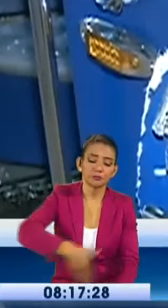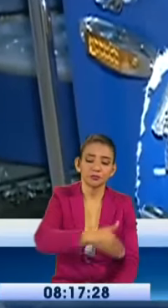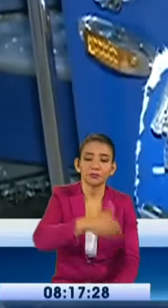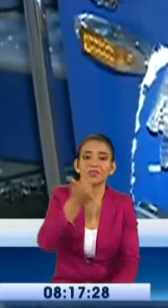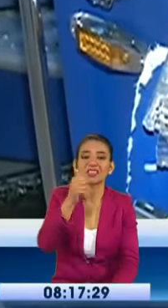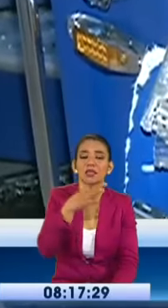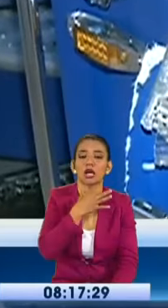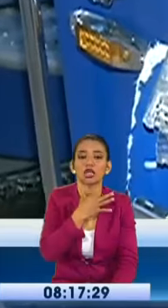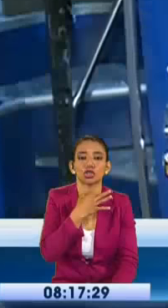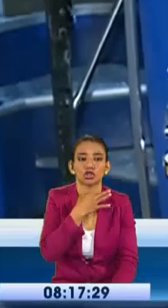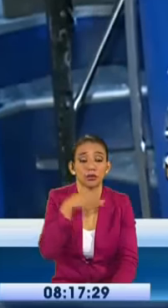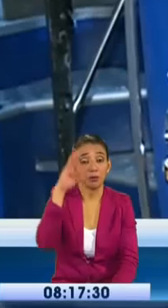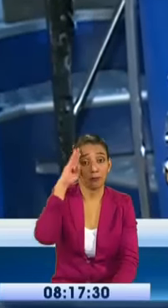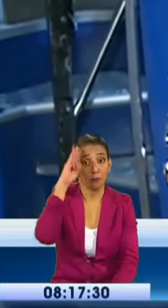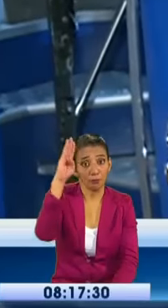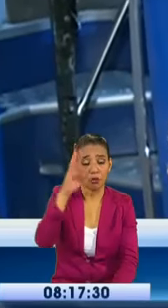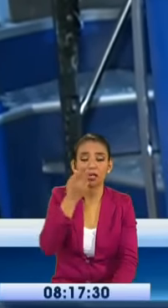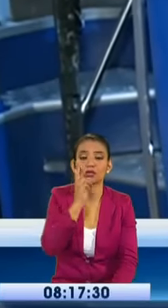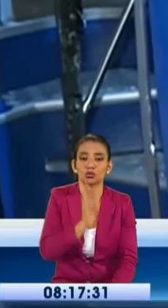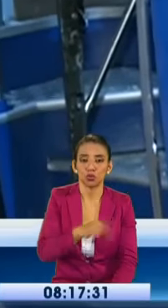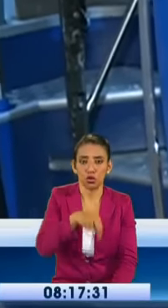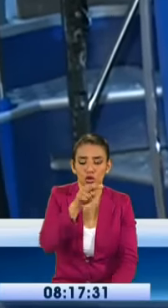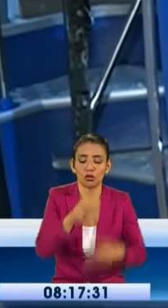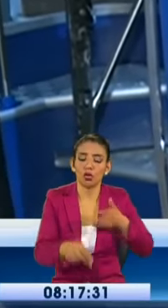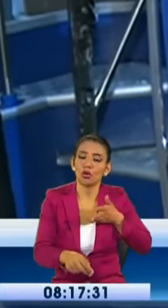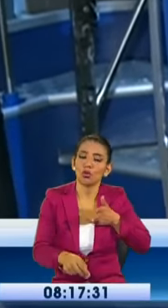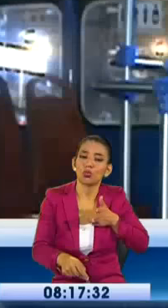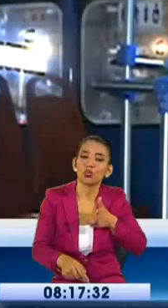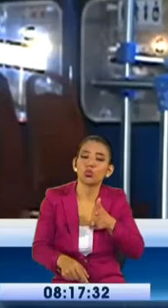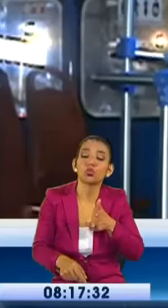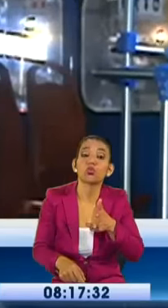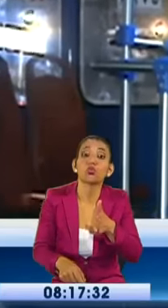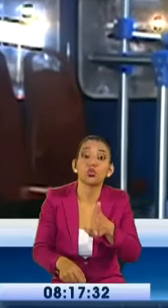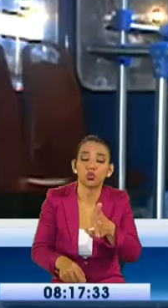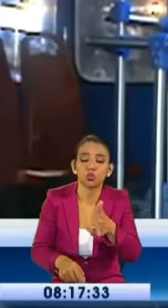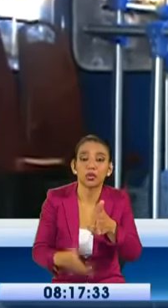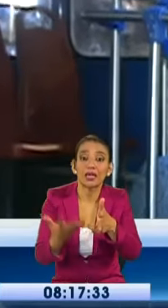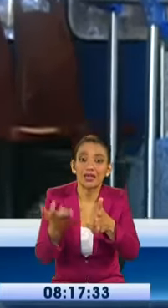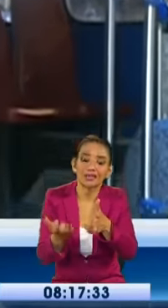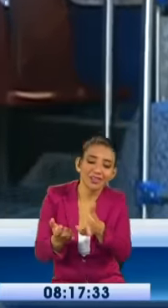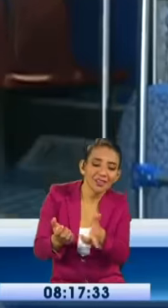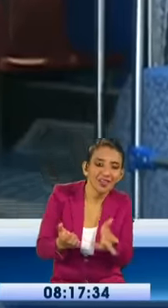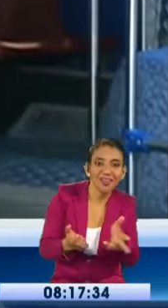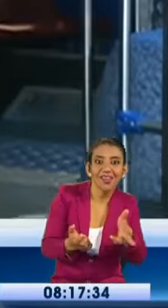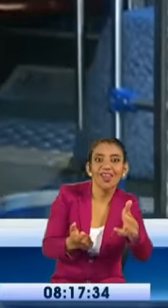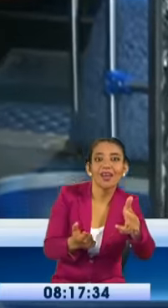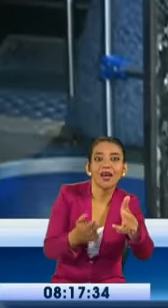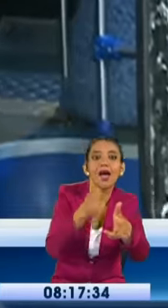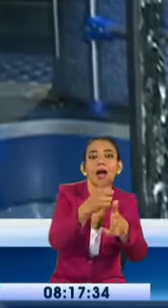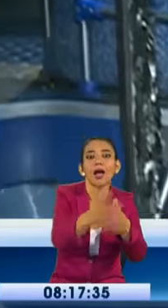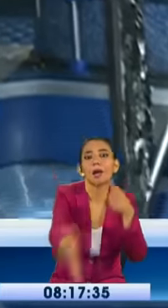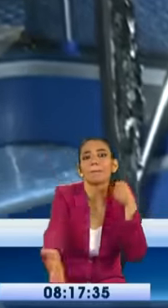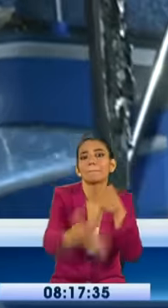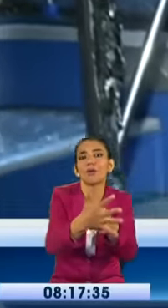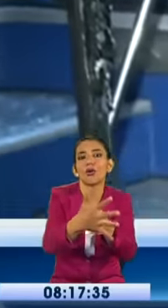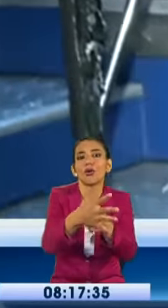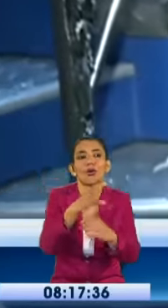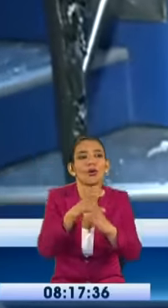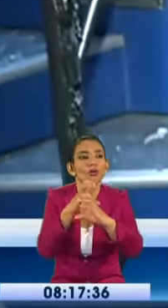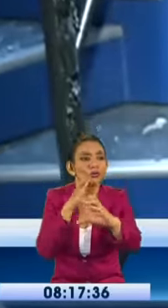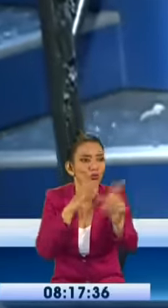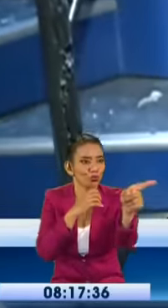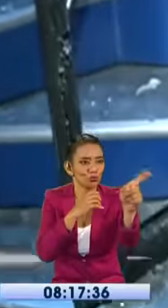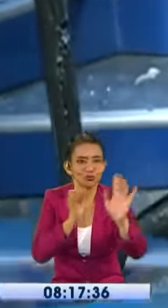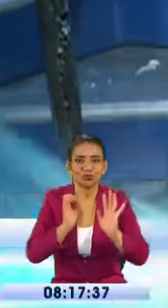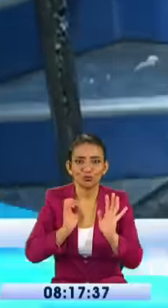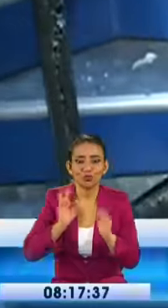vehículo policial circulaba en sentido sur-norte y presuntamente intentaba pasar de carril. Este se impactó contra el bus que estamos